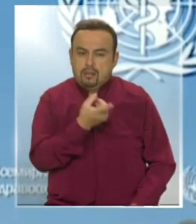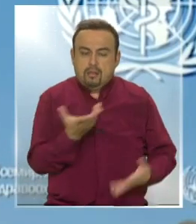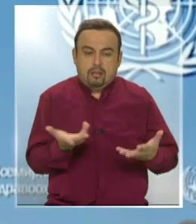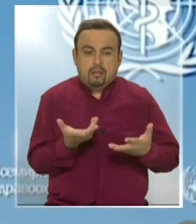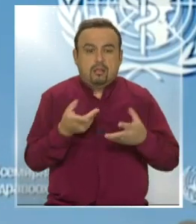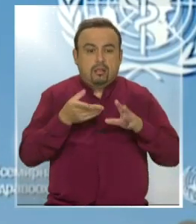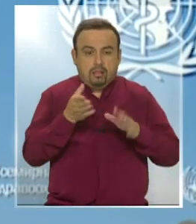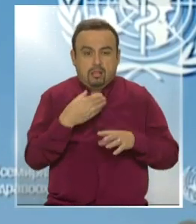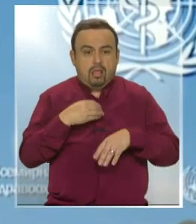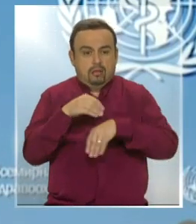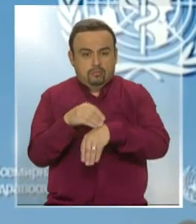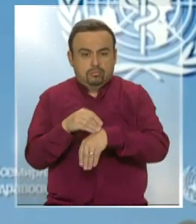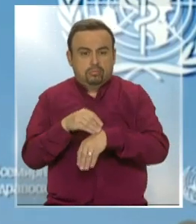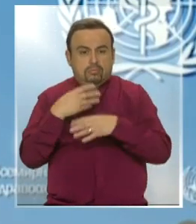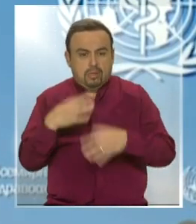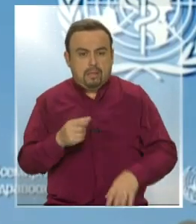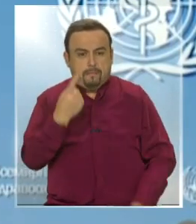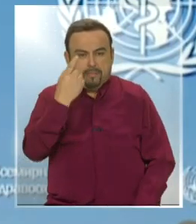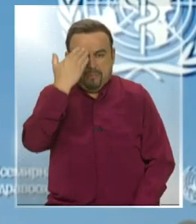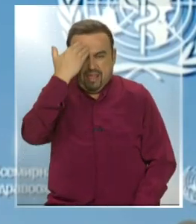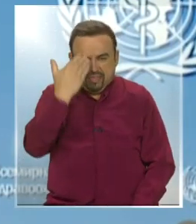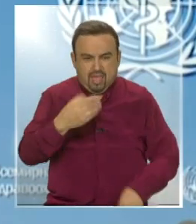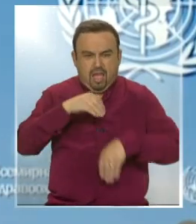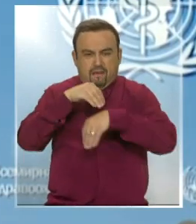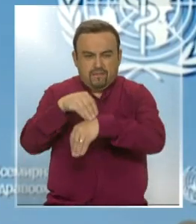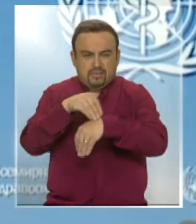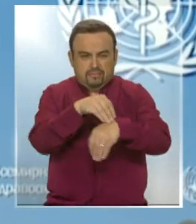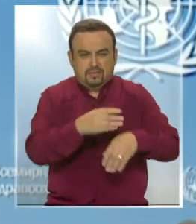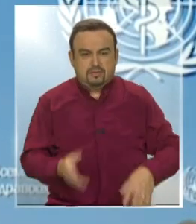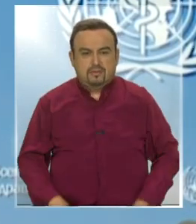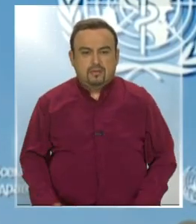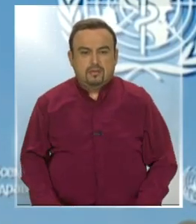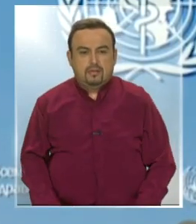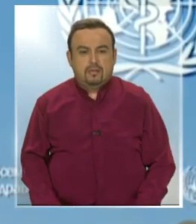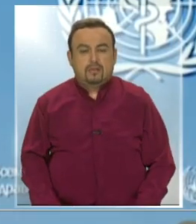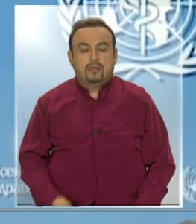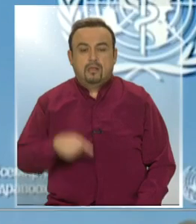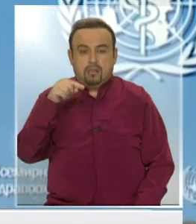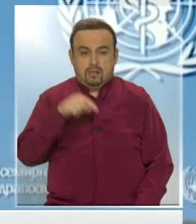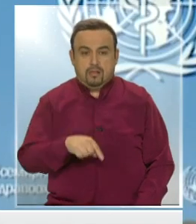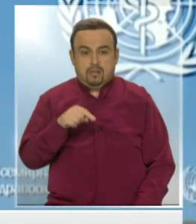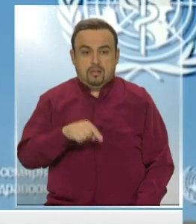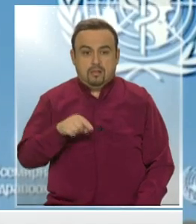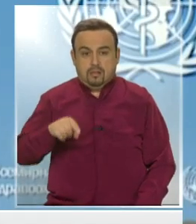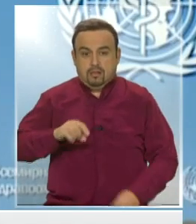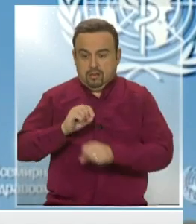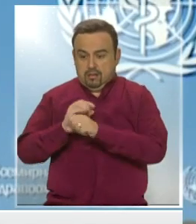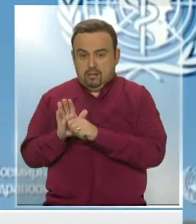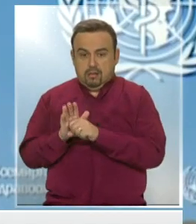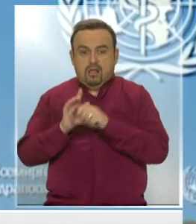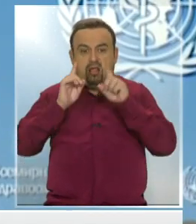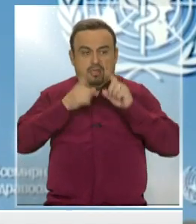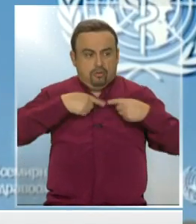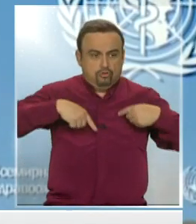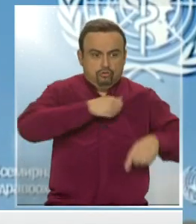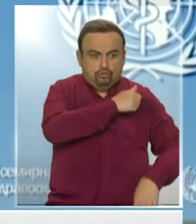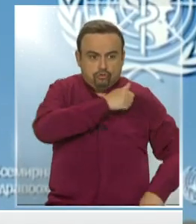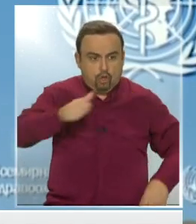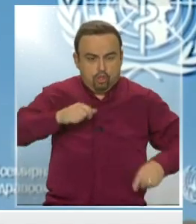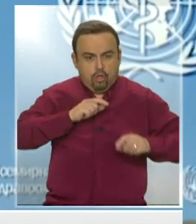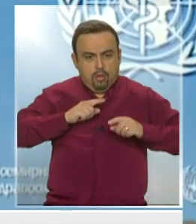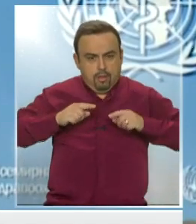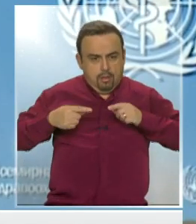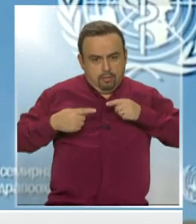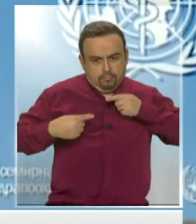Hemos estado advirtiendo desde el primer día. Este es un demonio que todos deberían pelear.